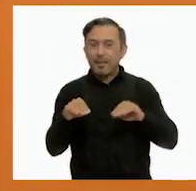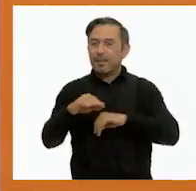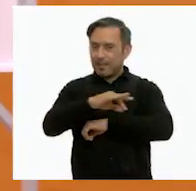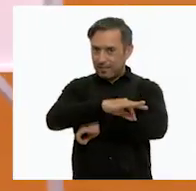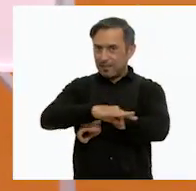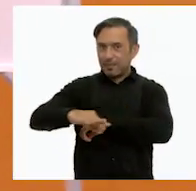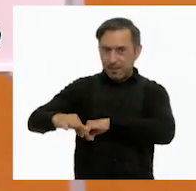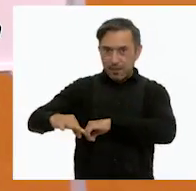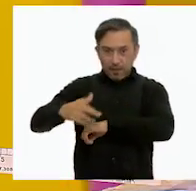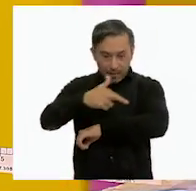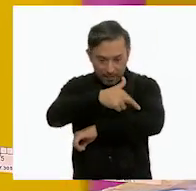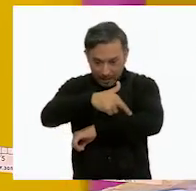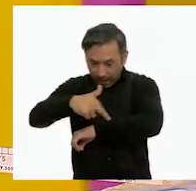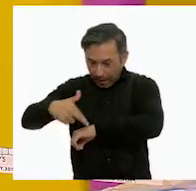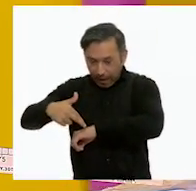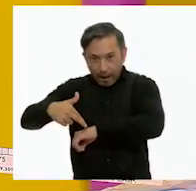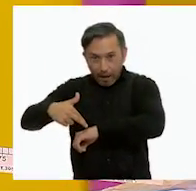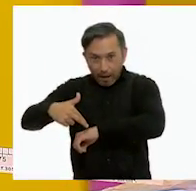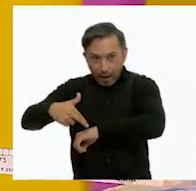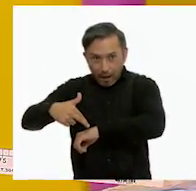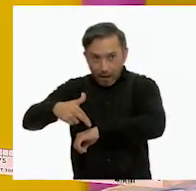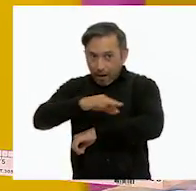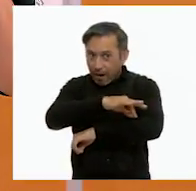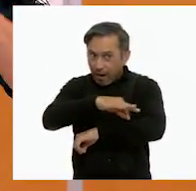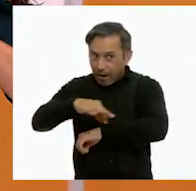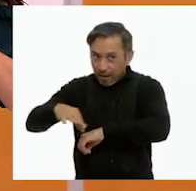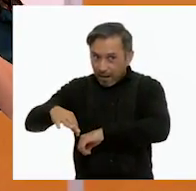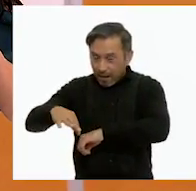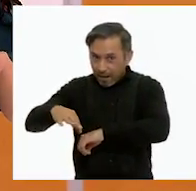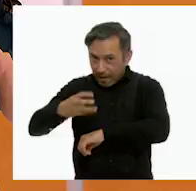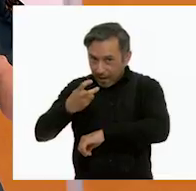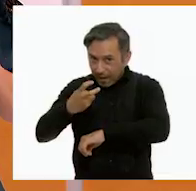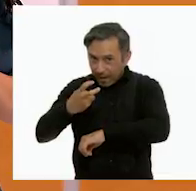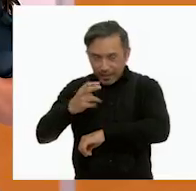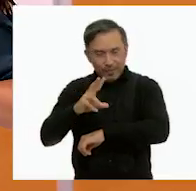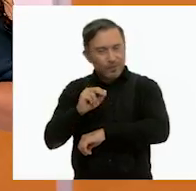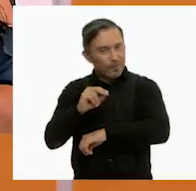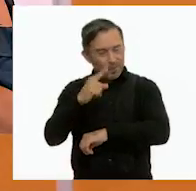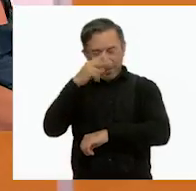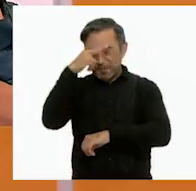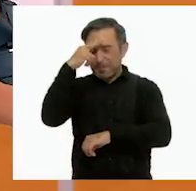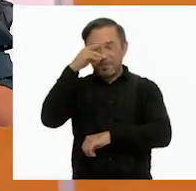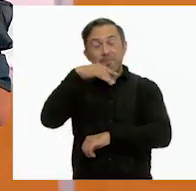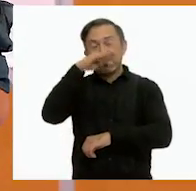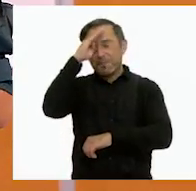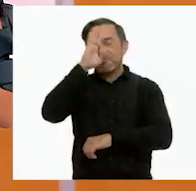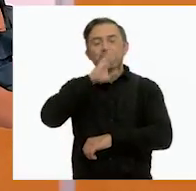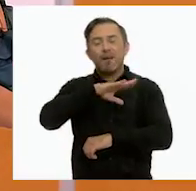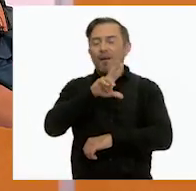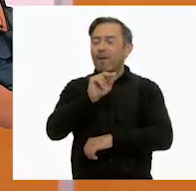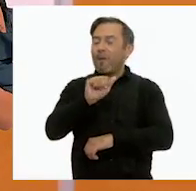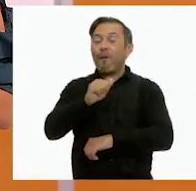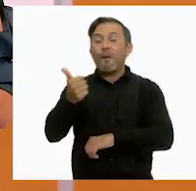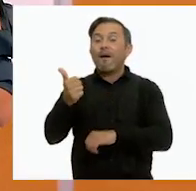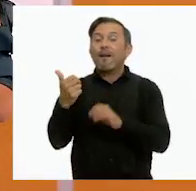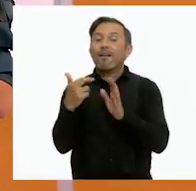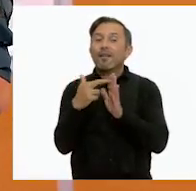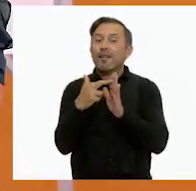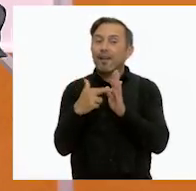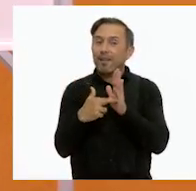una regla de ese tipo. ¿No? Vamos a trabajar con otro tipo de reglas, que son las reglas de